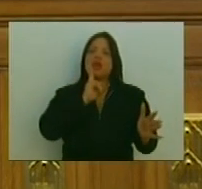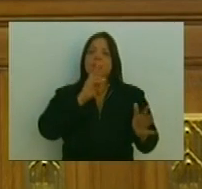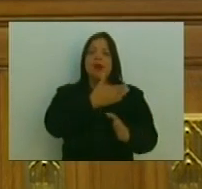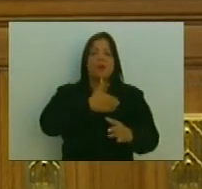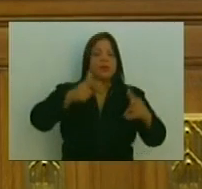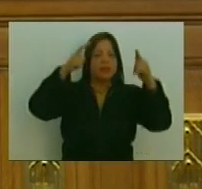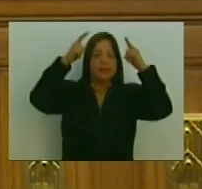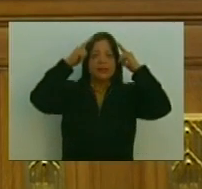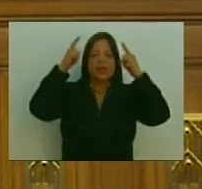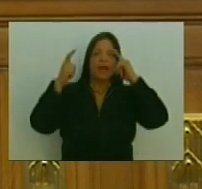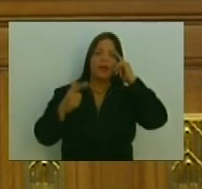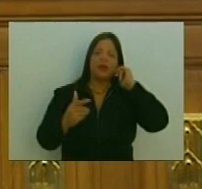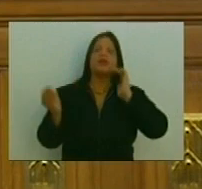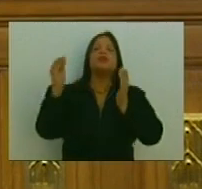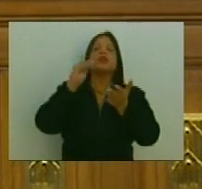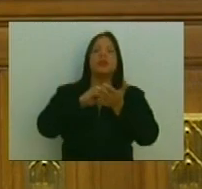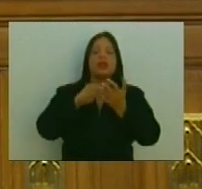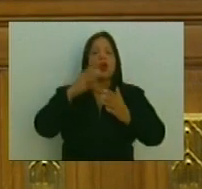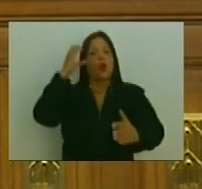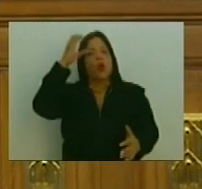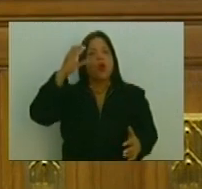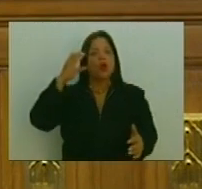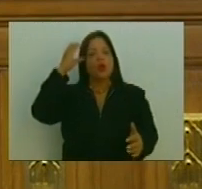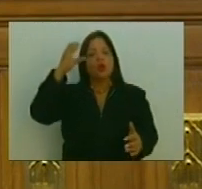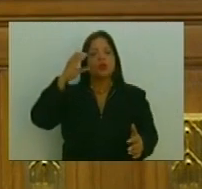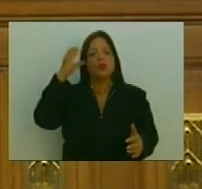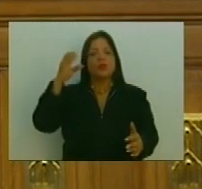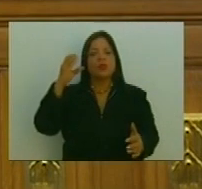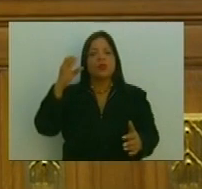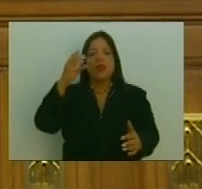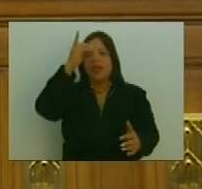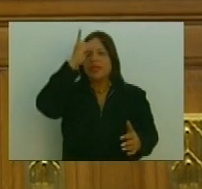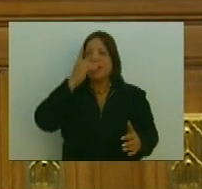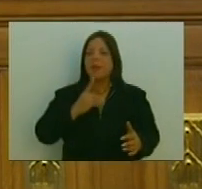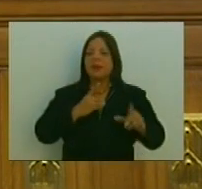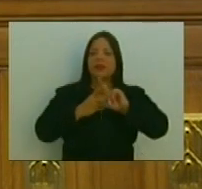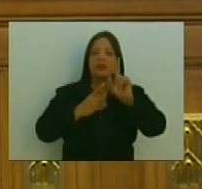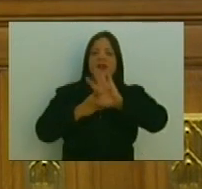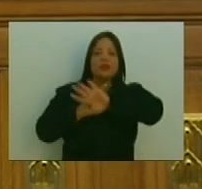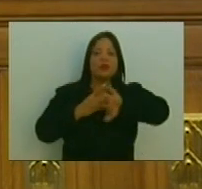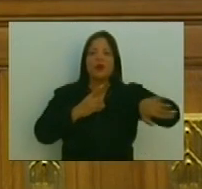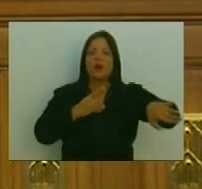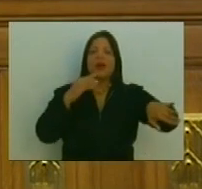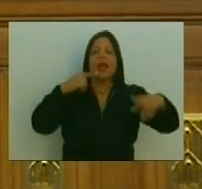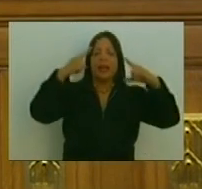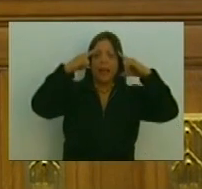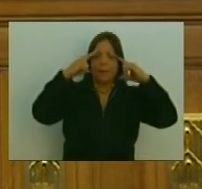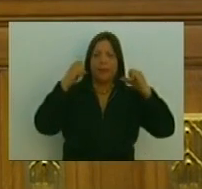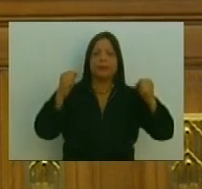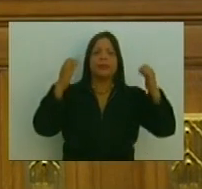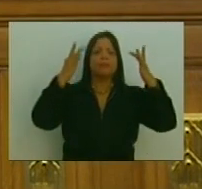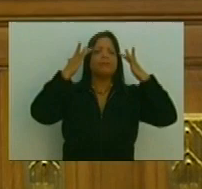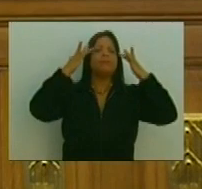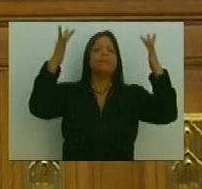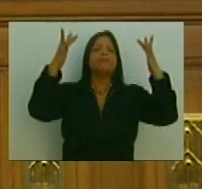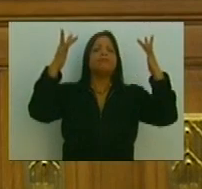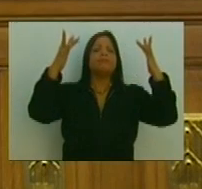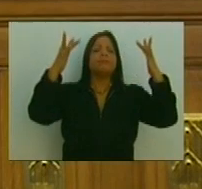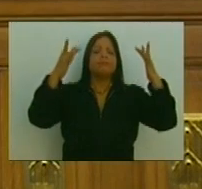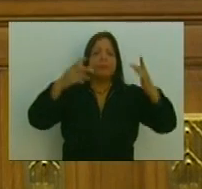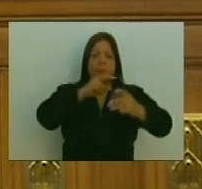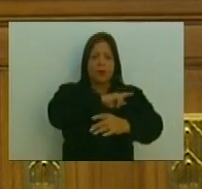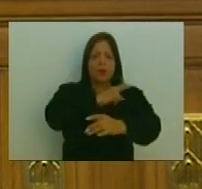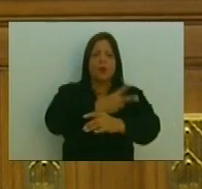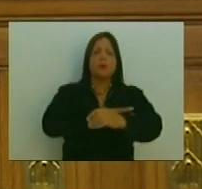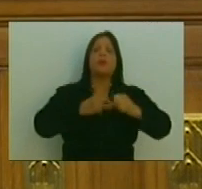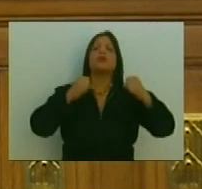Chávez Frías, pongamos nuestro conocimiento y no nuestra discapacidad, sino nuestra capacidad, nuestras habilidades y